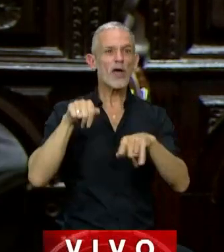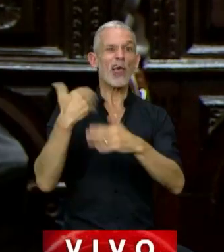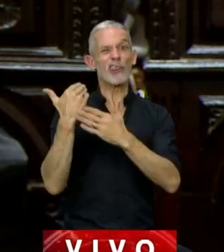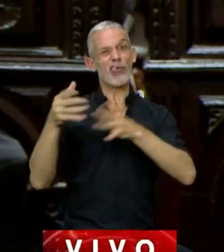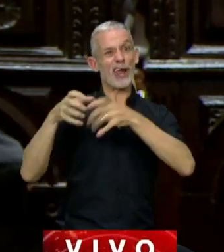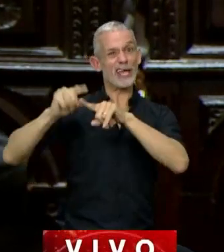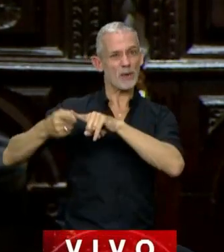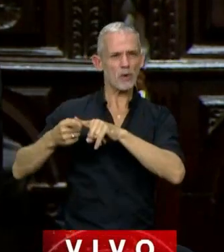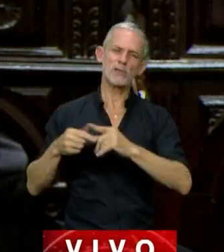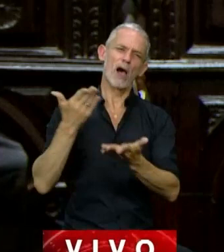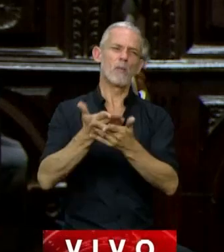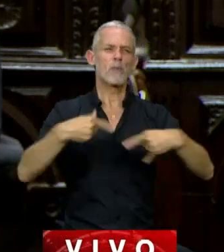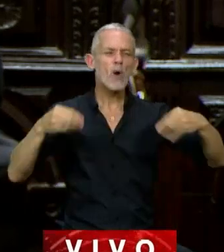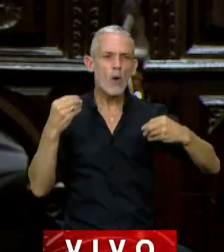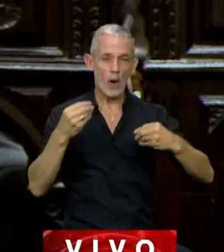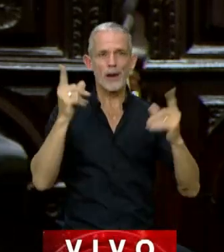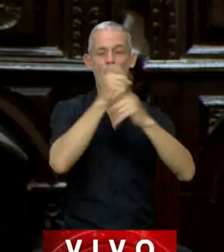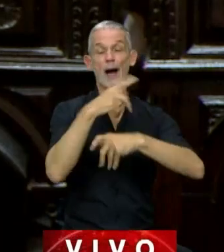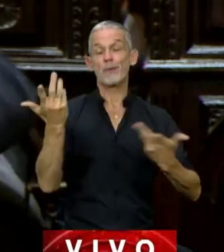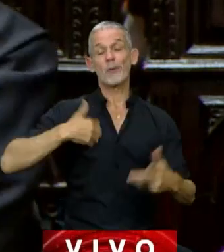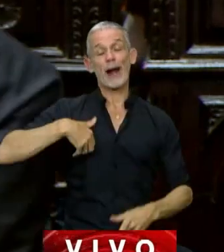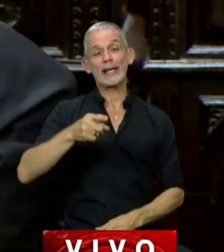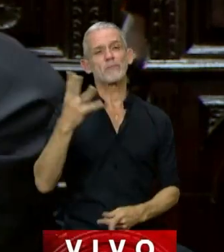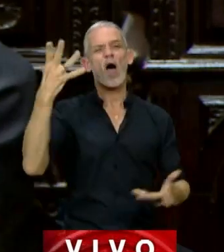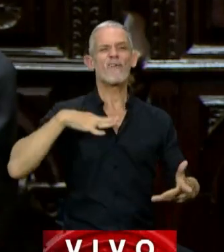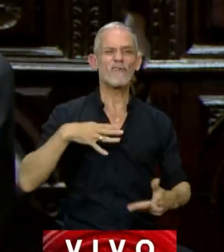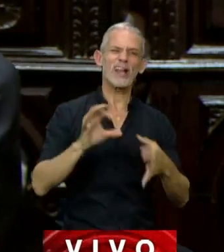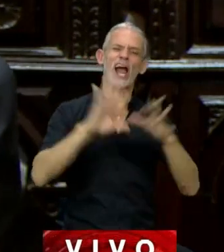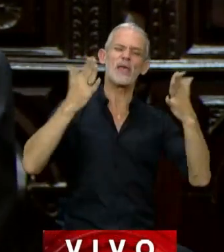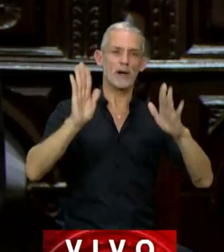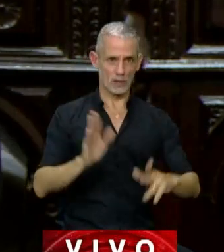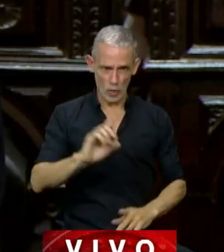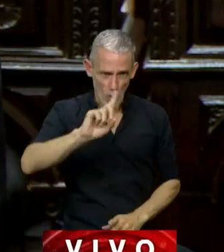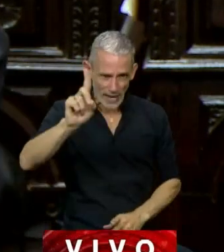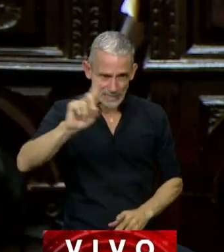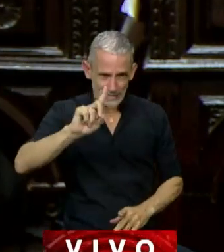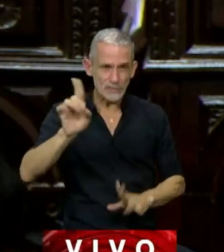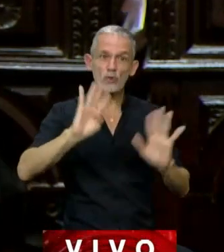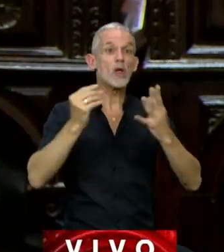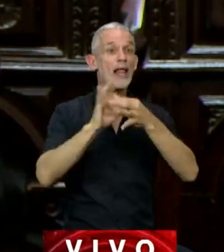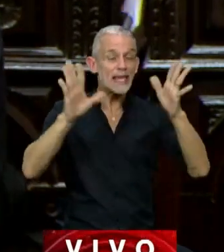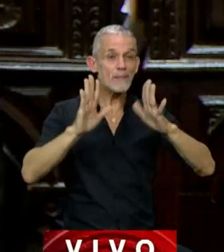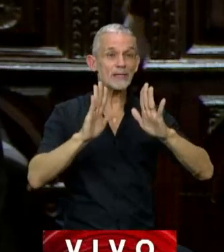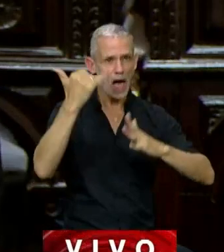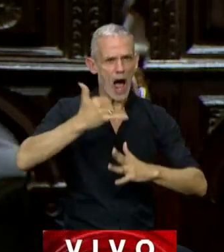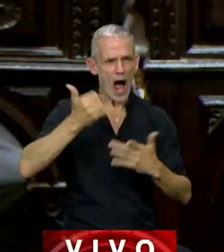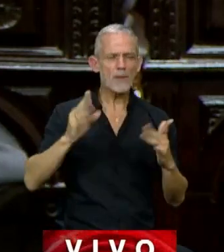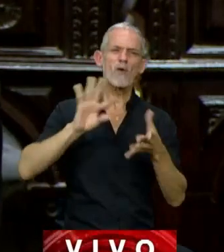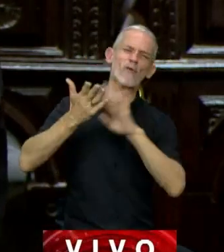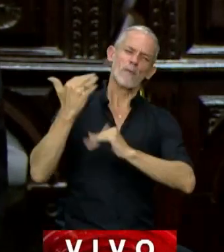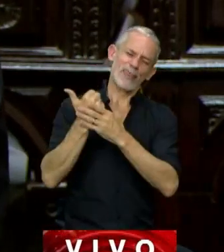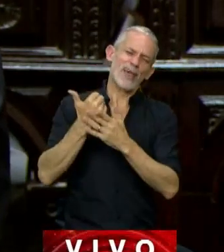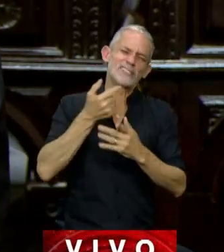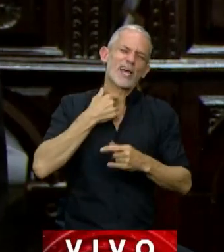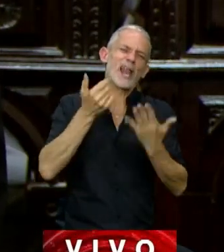derecha viene a plantear que el problema de la Argentina es que falta libertad. Mire, no es cierto, por lo menos la libertad en términos de cómo ellos la